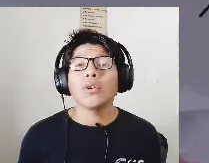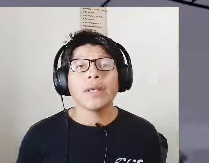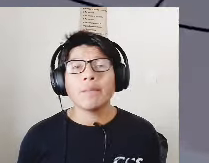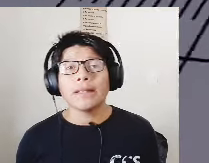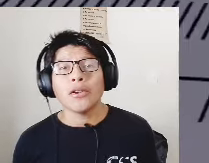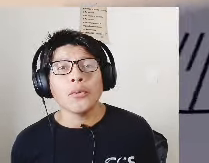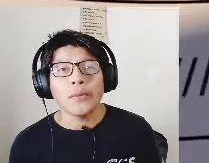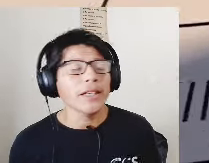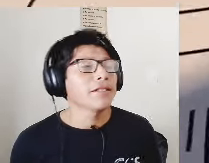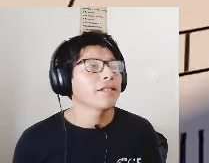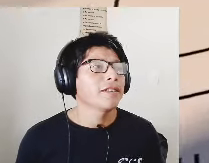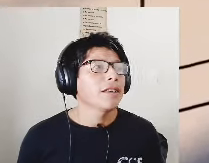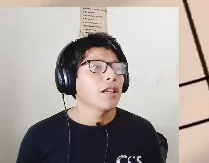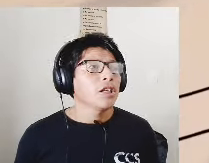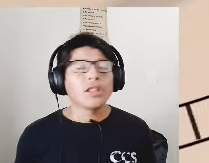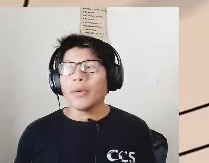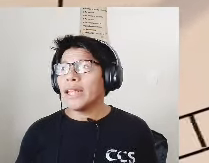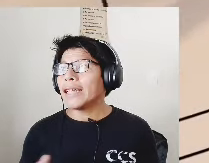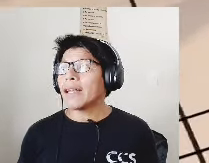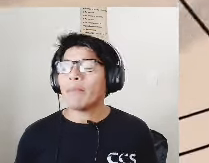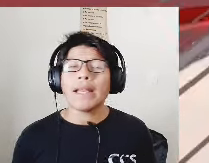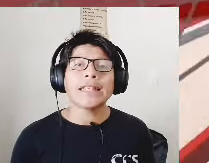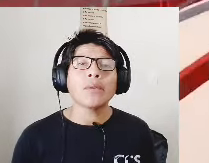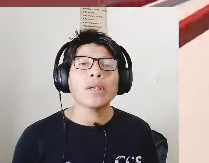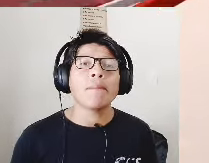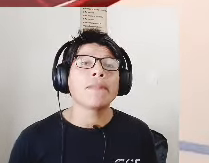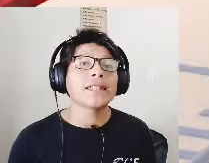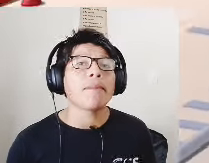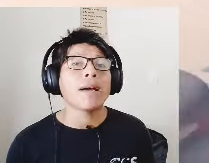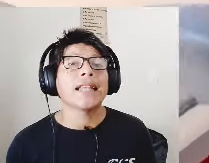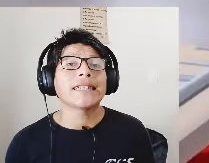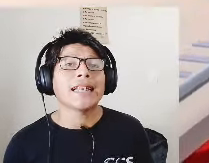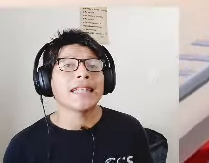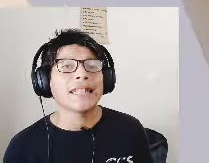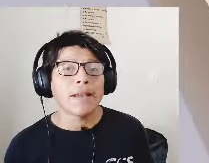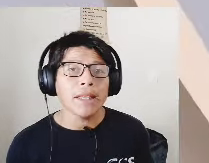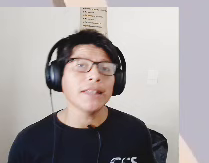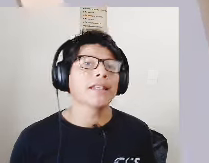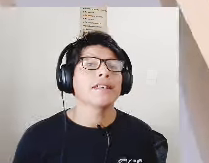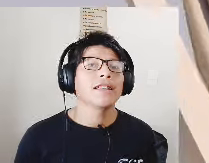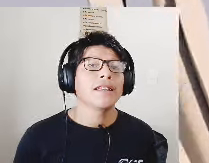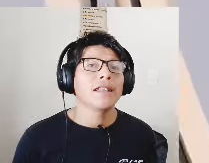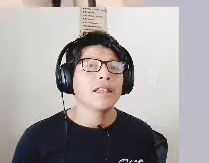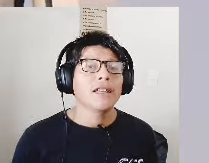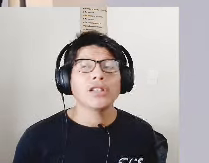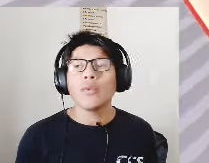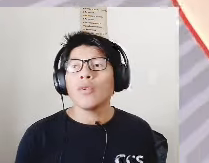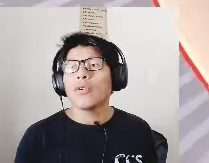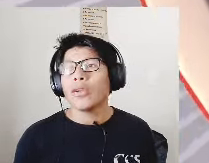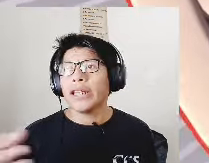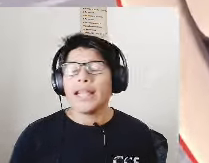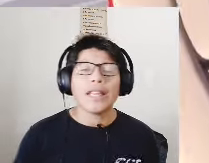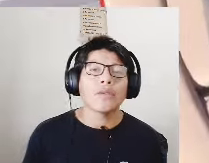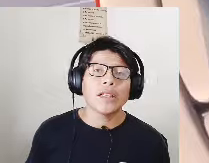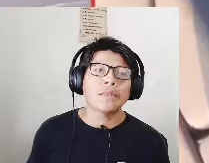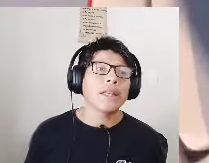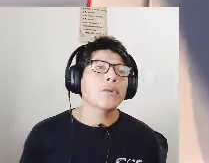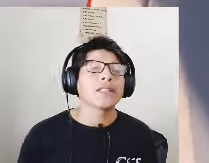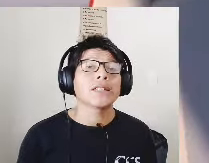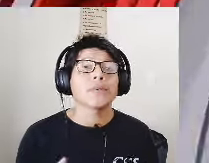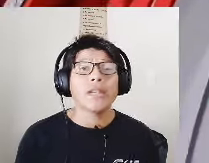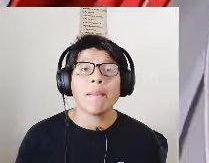pues yo lo hubiera pensado muy bien. Si voy a desaparecer, voy a desaparecer dignamente. Es como lo dirían en